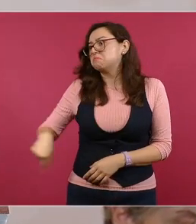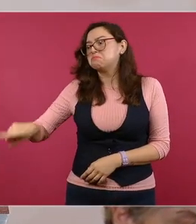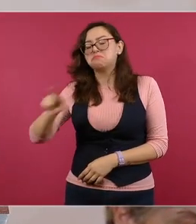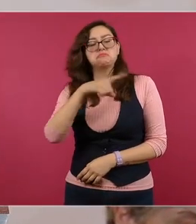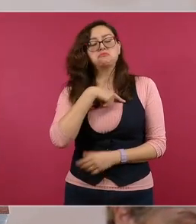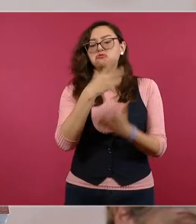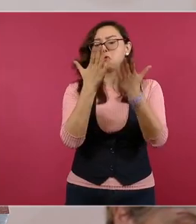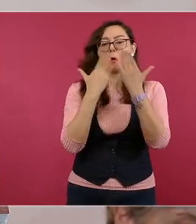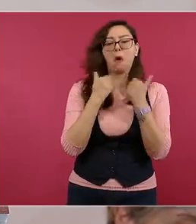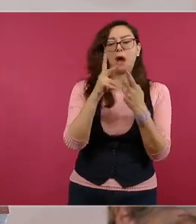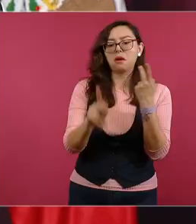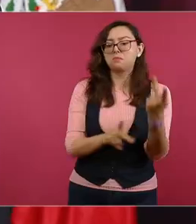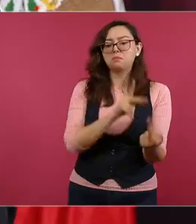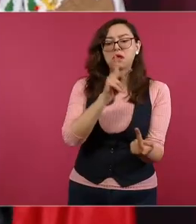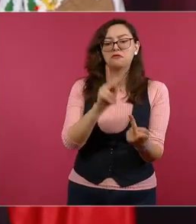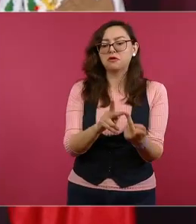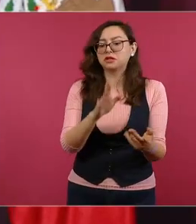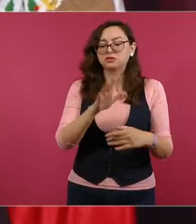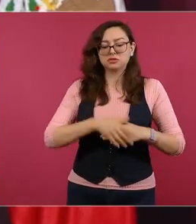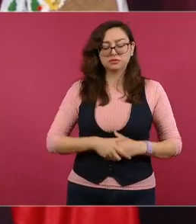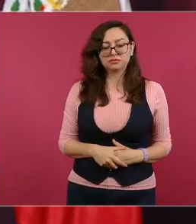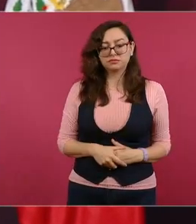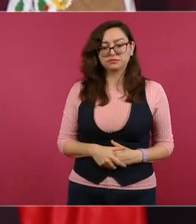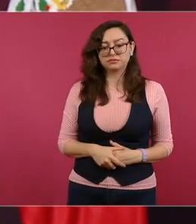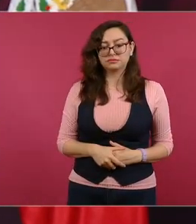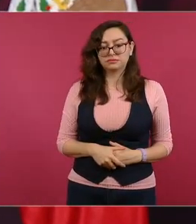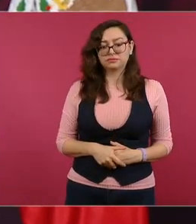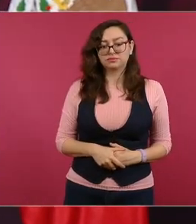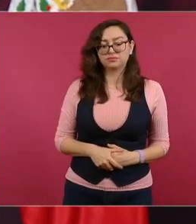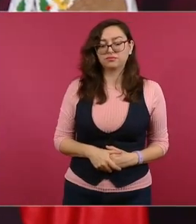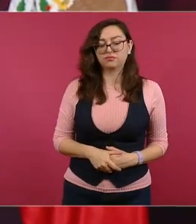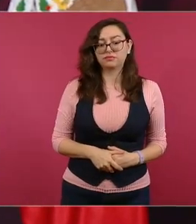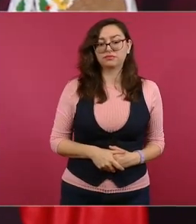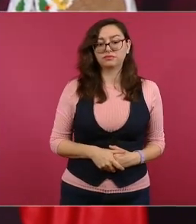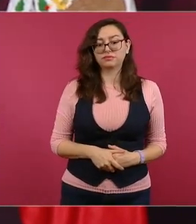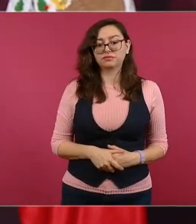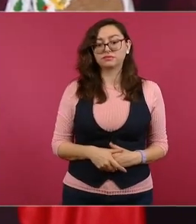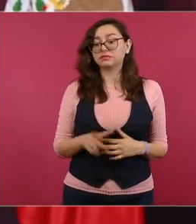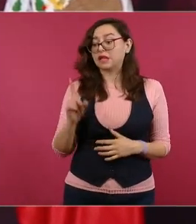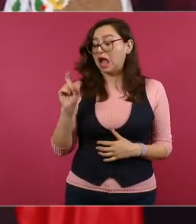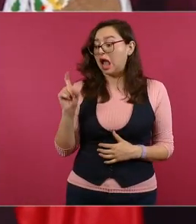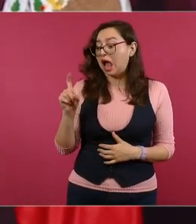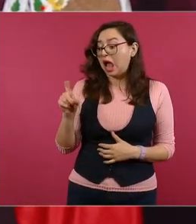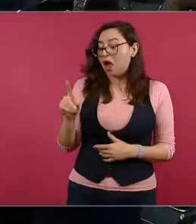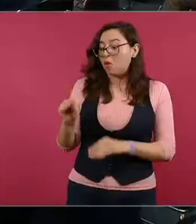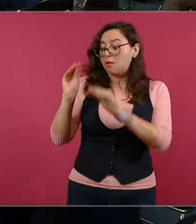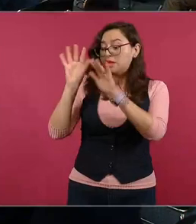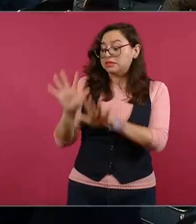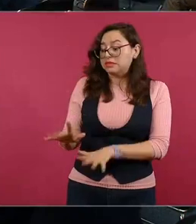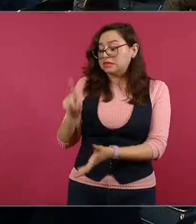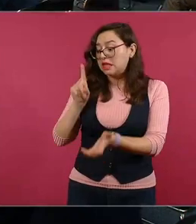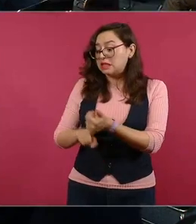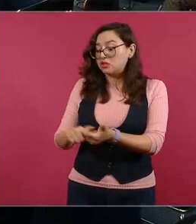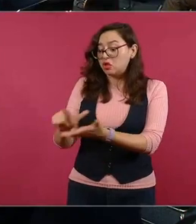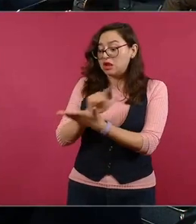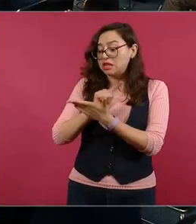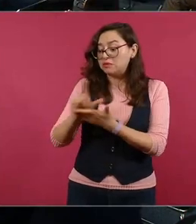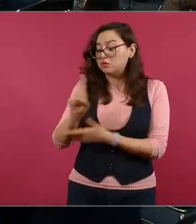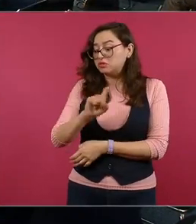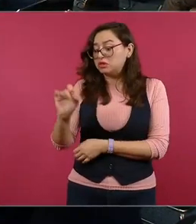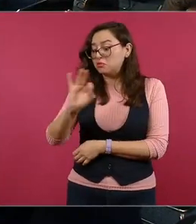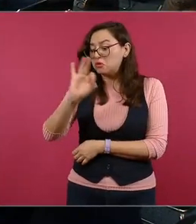perfecto ni el agua bendita es químicamente pura o sea confía que puede haber avances con la cente